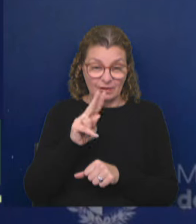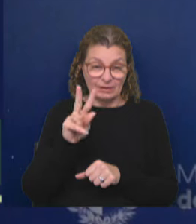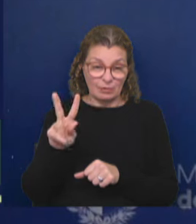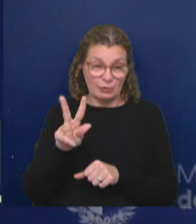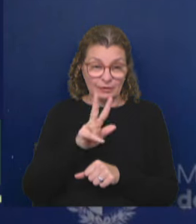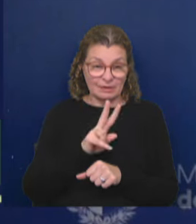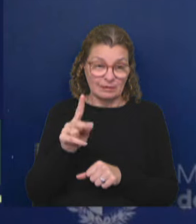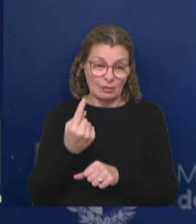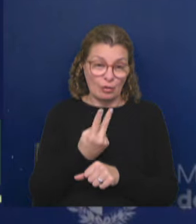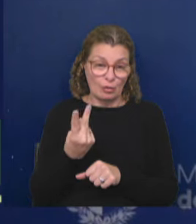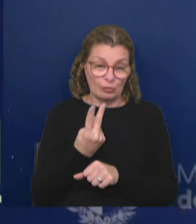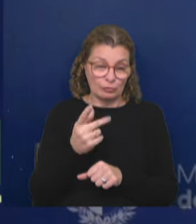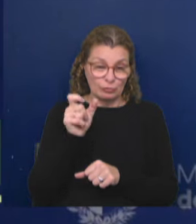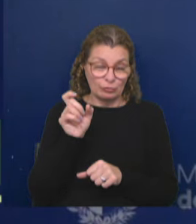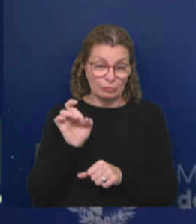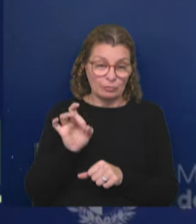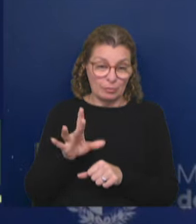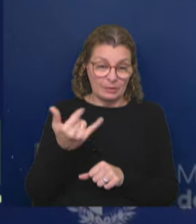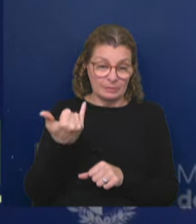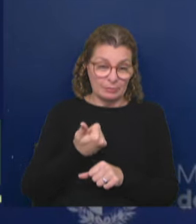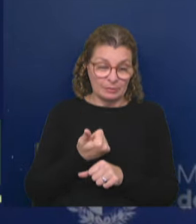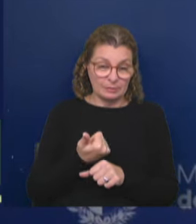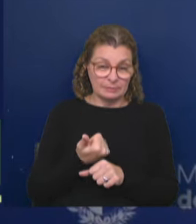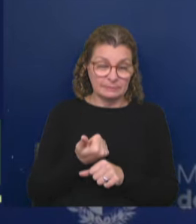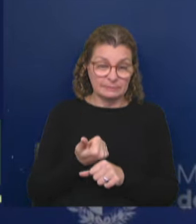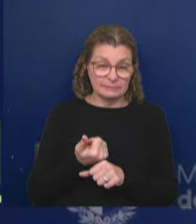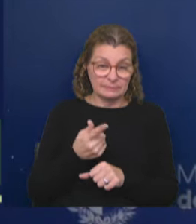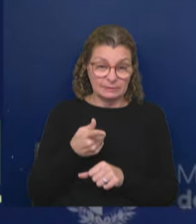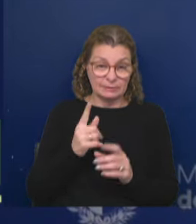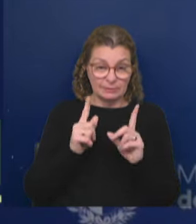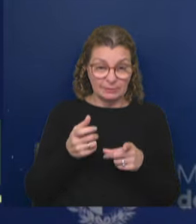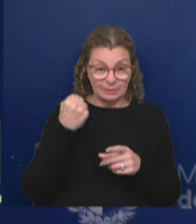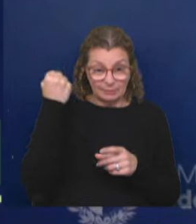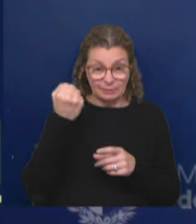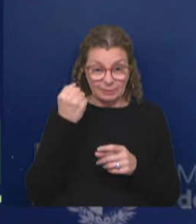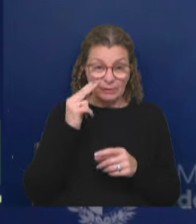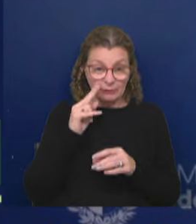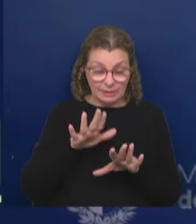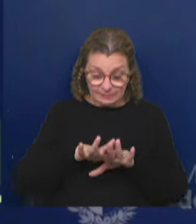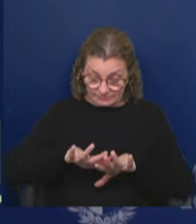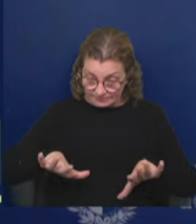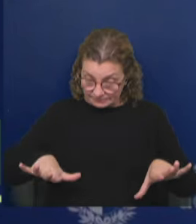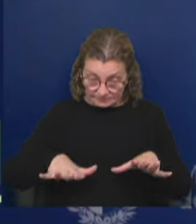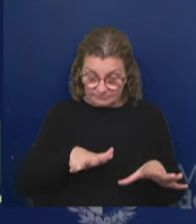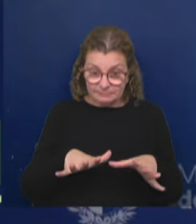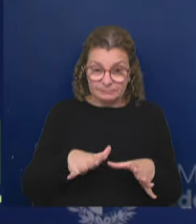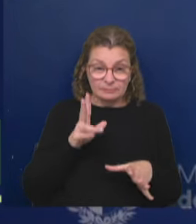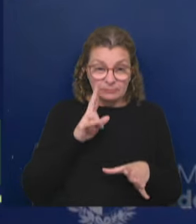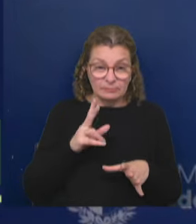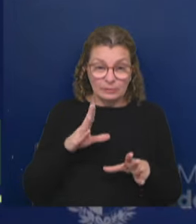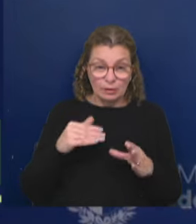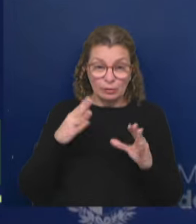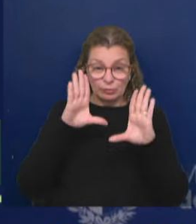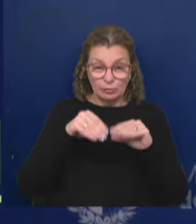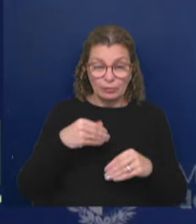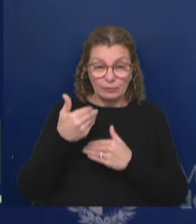amplía a 2. Por eso es que también es importante ver la película y terminarla, porque todo va